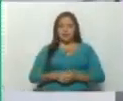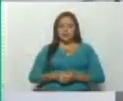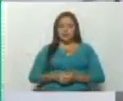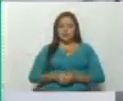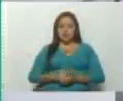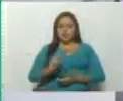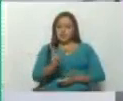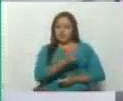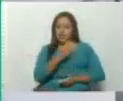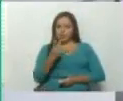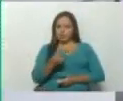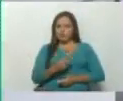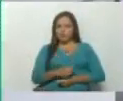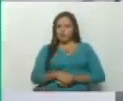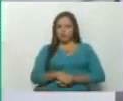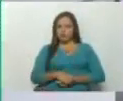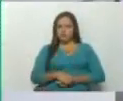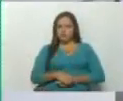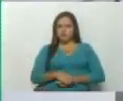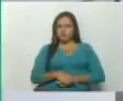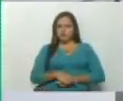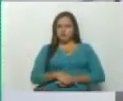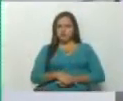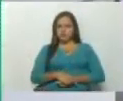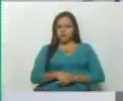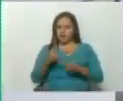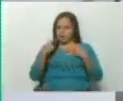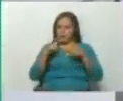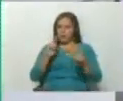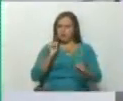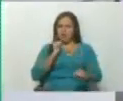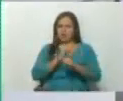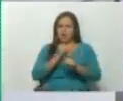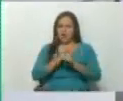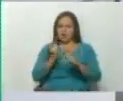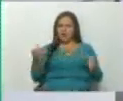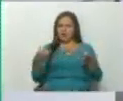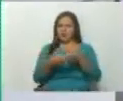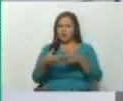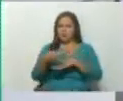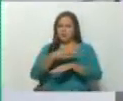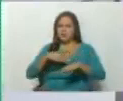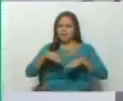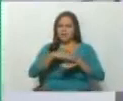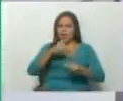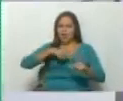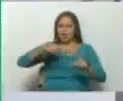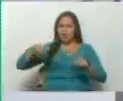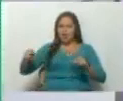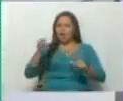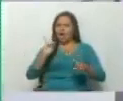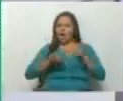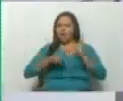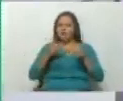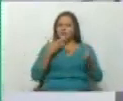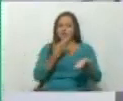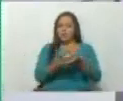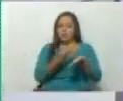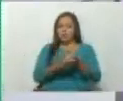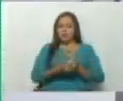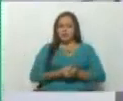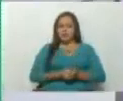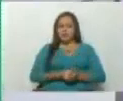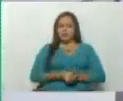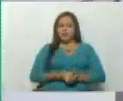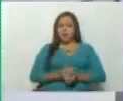ese segundo punto, ¿se está quizás trabajando en equipo con el Ministerio de Energía Eléctrica? ¿Hay alguna propuesta de su parte para